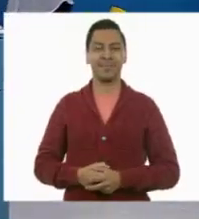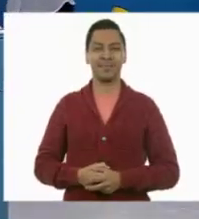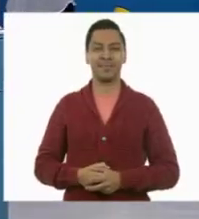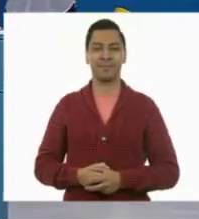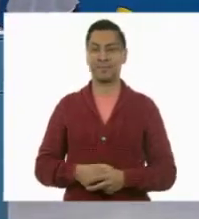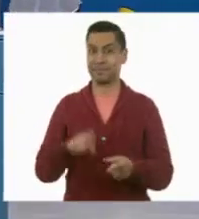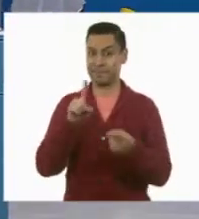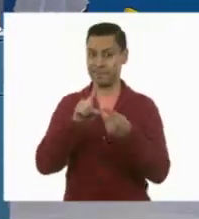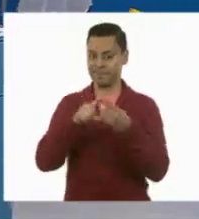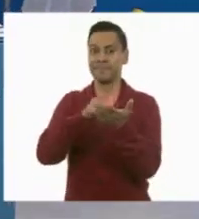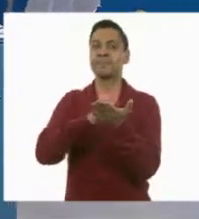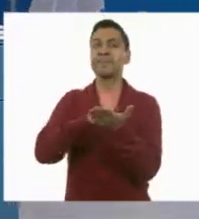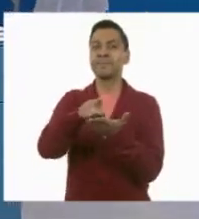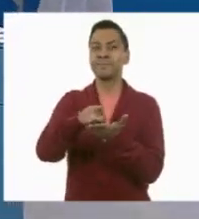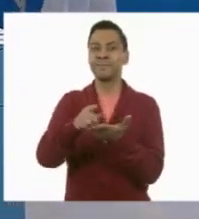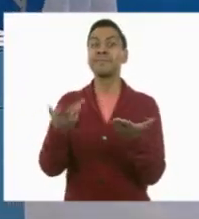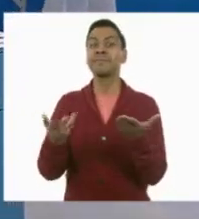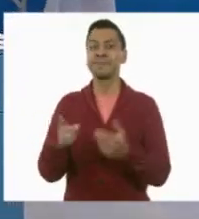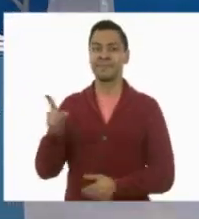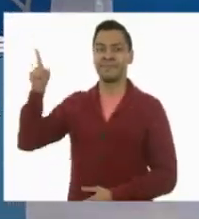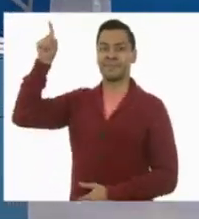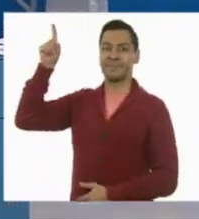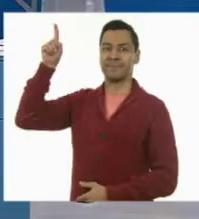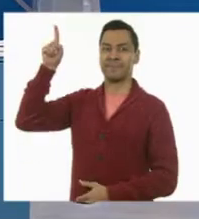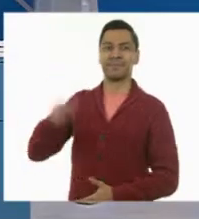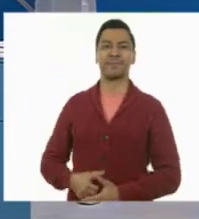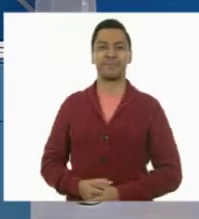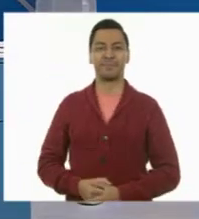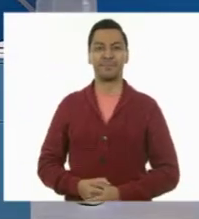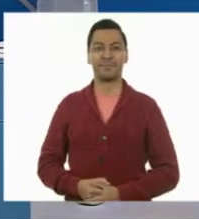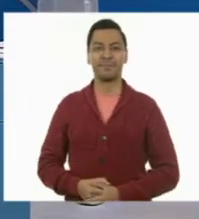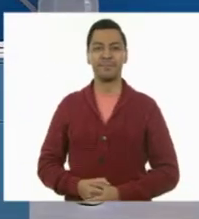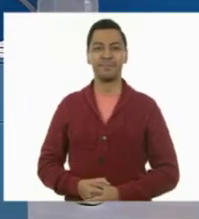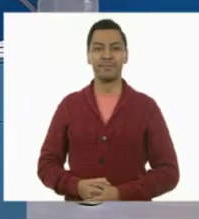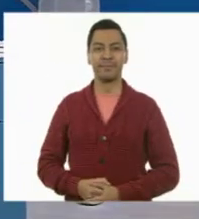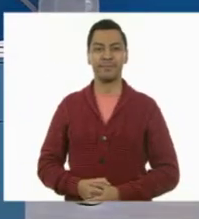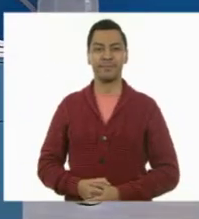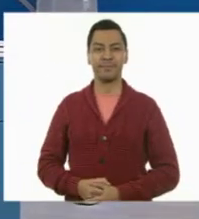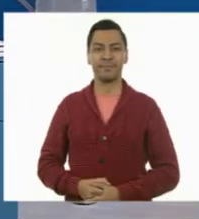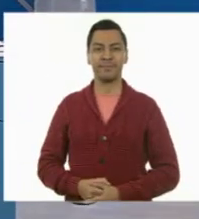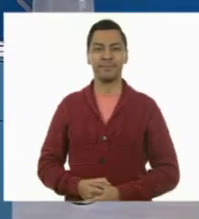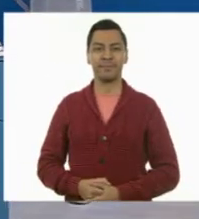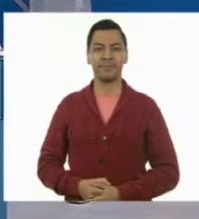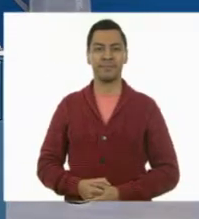Y el primero es... Ajá. El derecho a la...